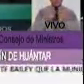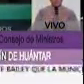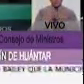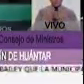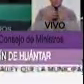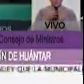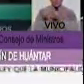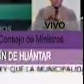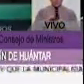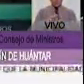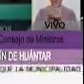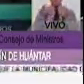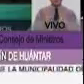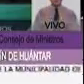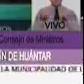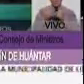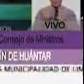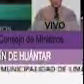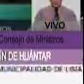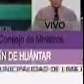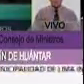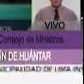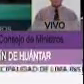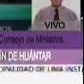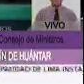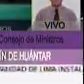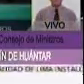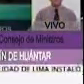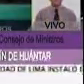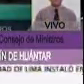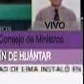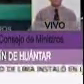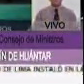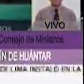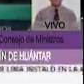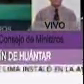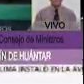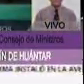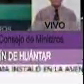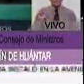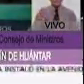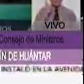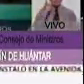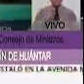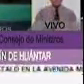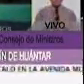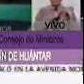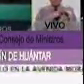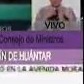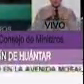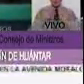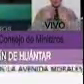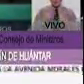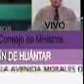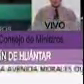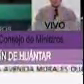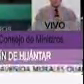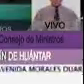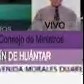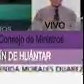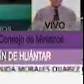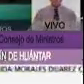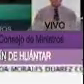precisar y enfatizar más aún este aspecto, fíjense, la primera función que tiene el